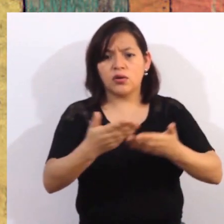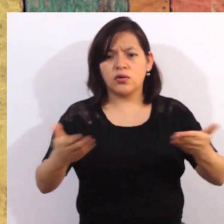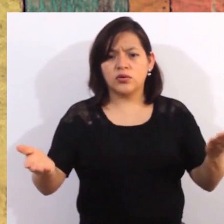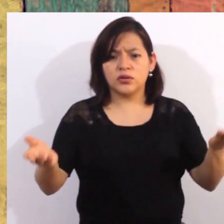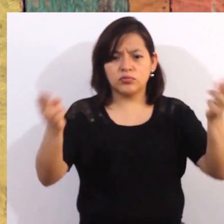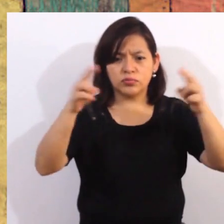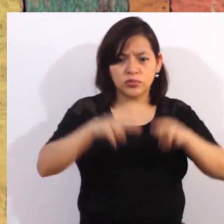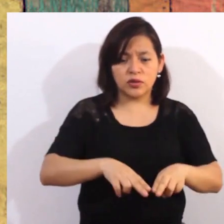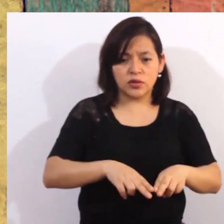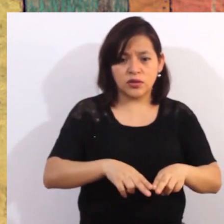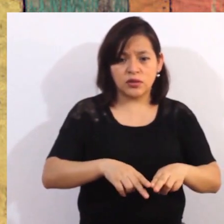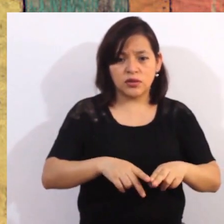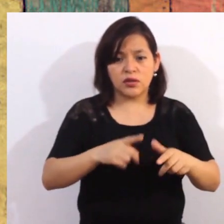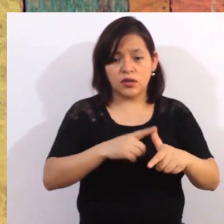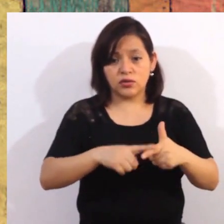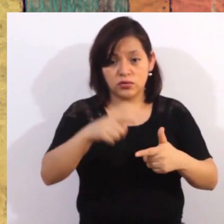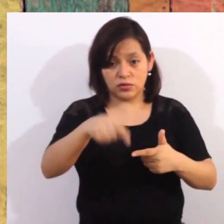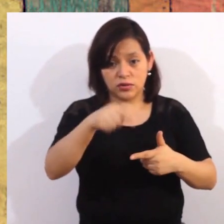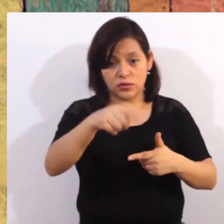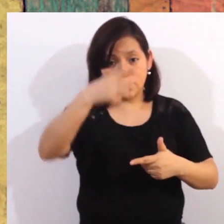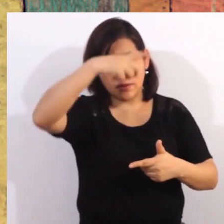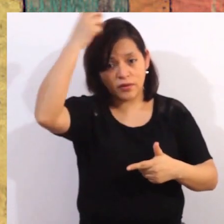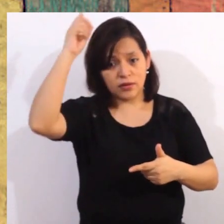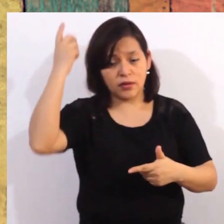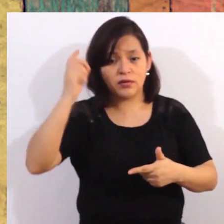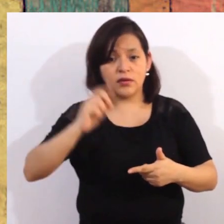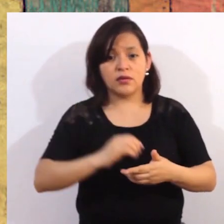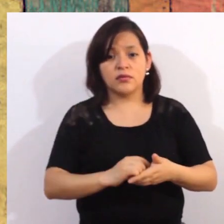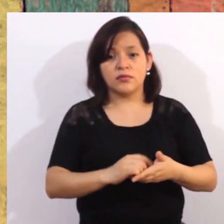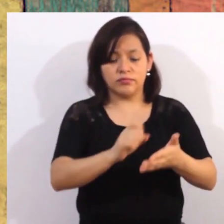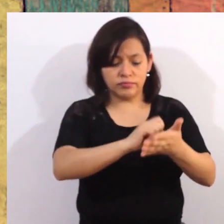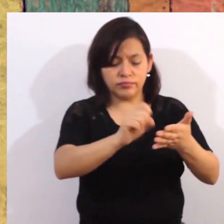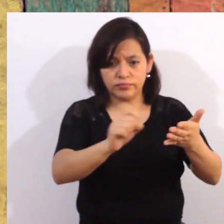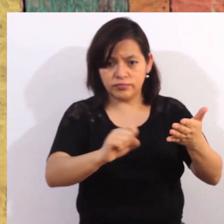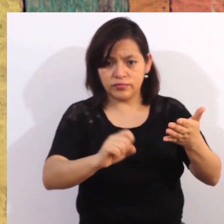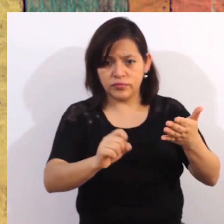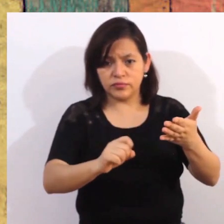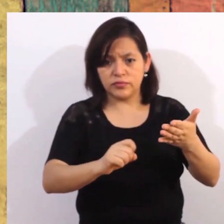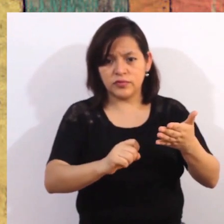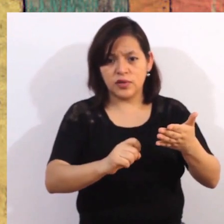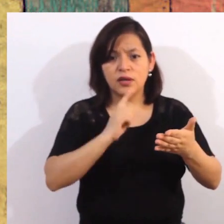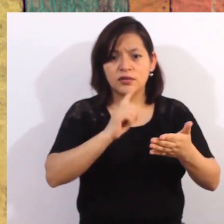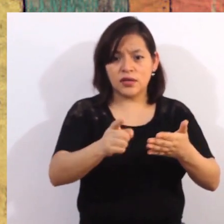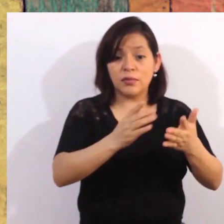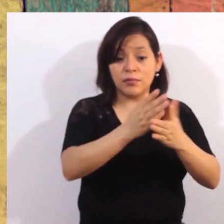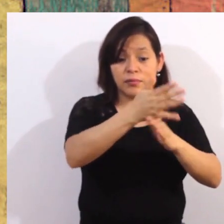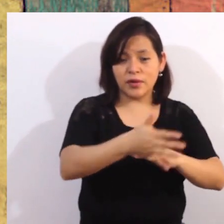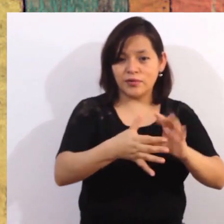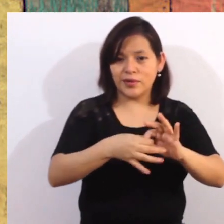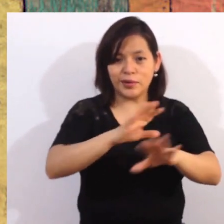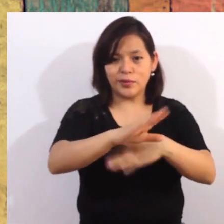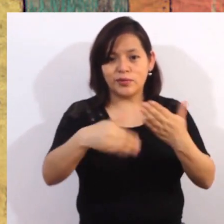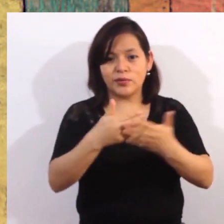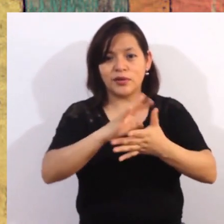los sucesos, hacen indicar de que el autor definitivamente fue personaje presencial en medio de